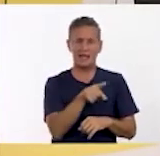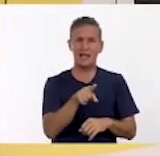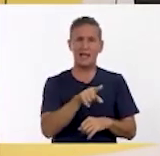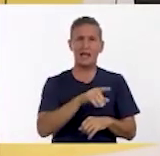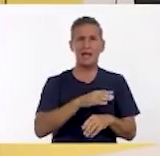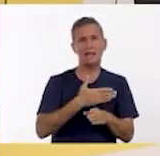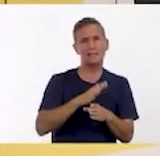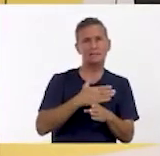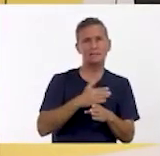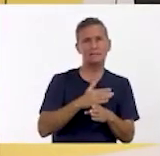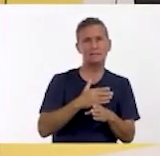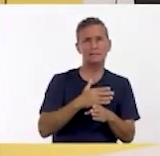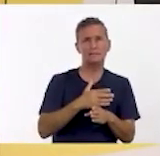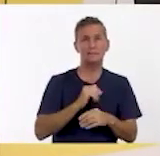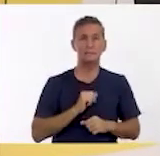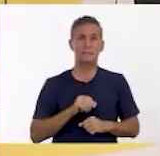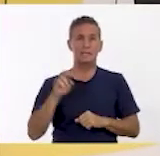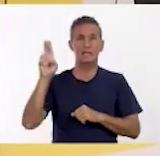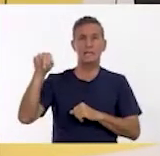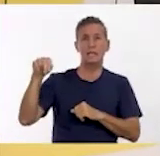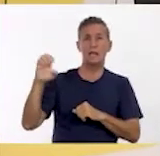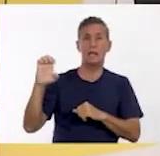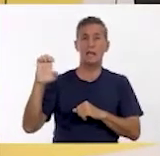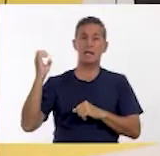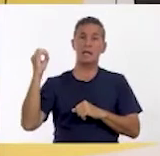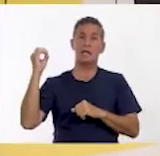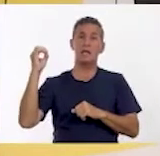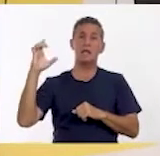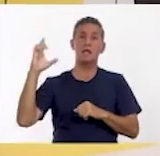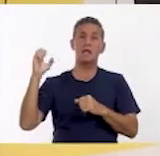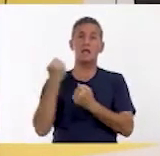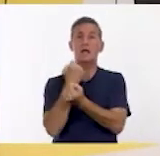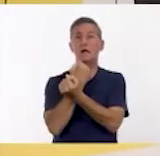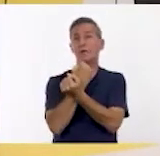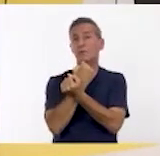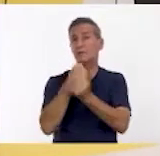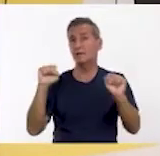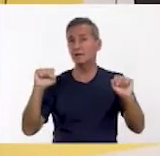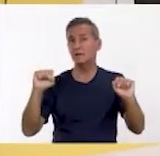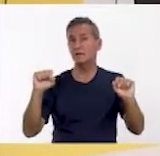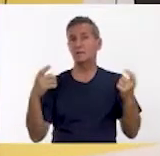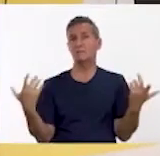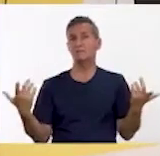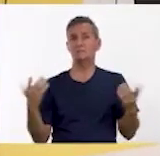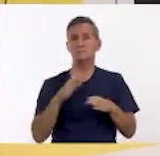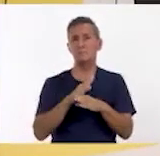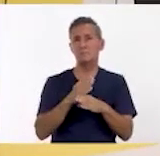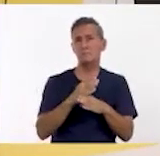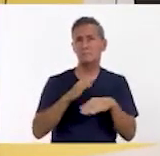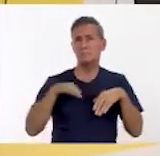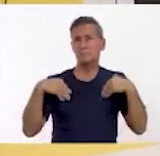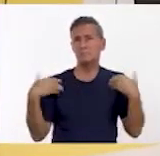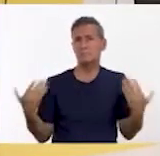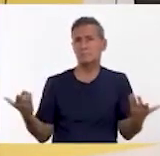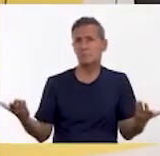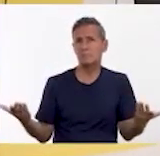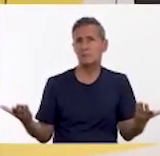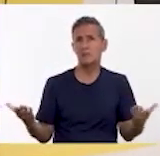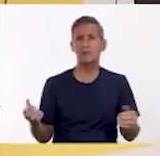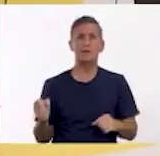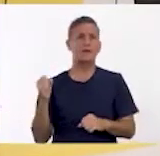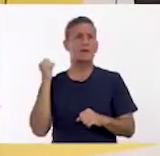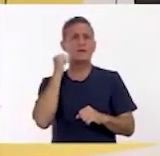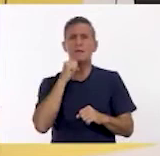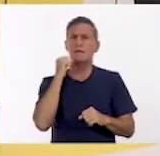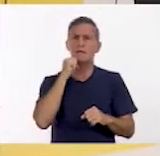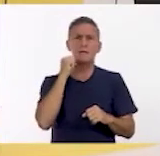desigual, a un neoliberalismo que está presente en la economía mundial. ¿Qué significa el neoliberalismo?